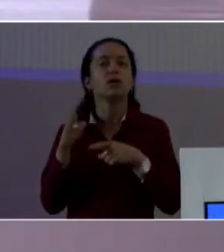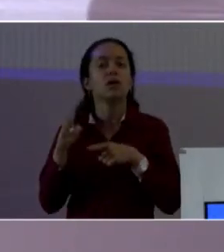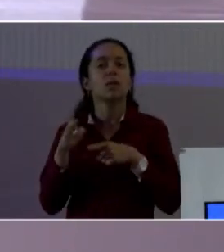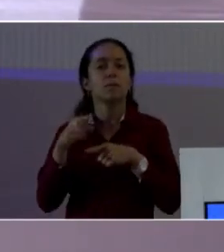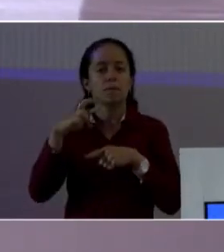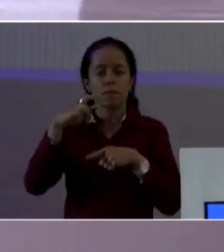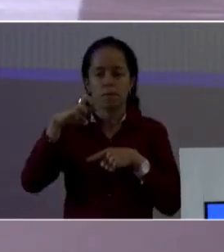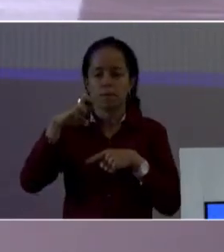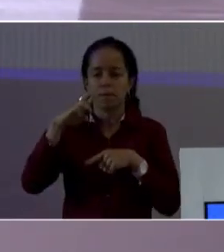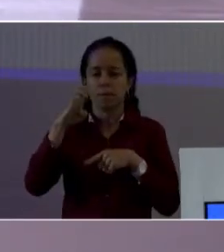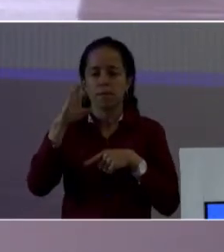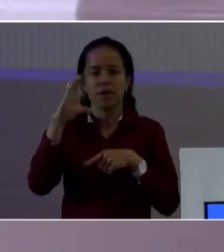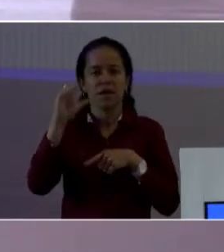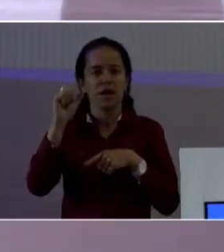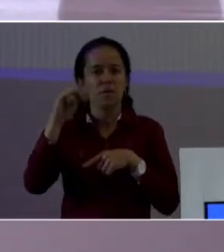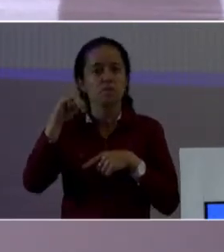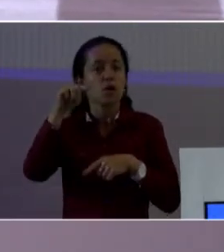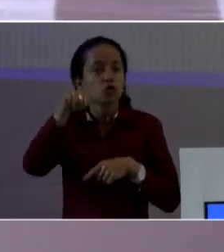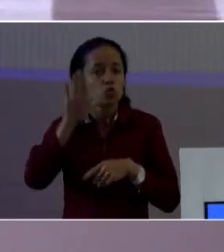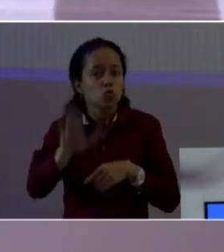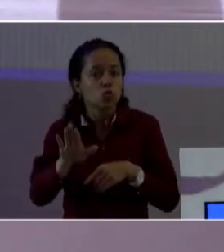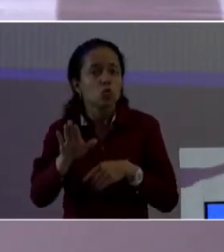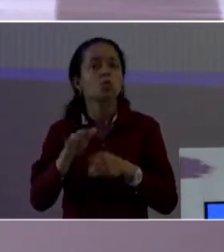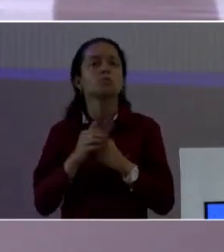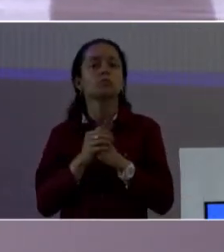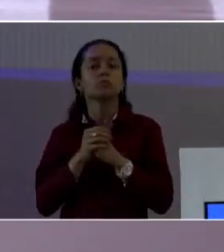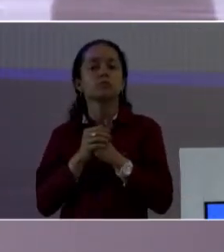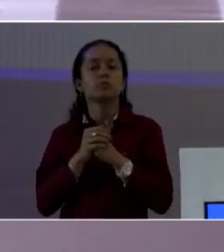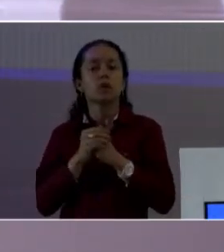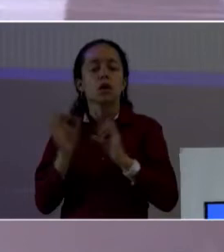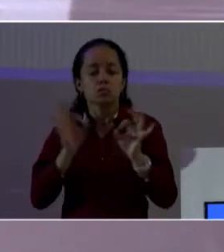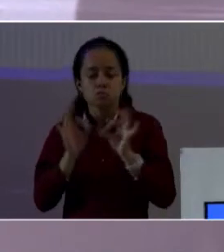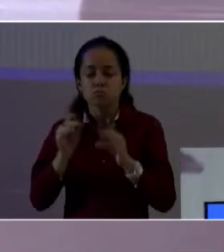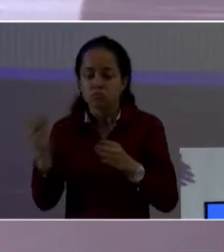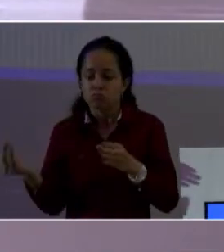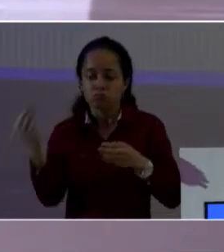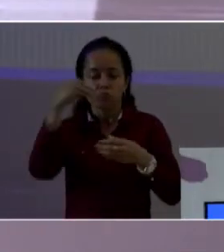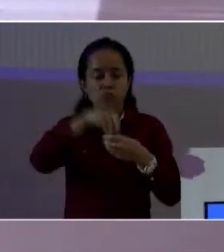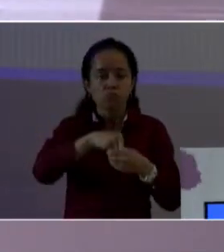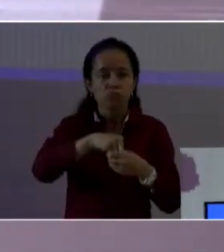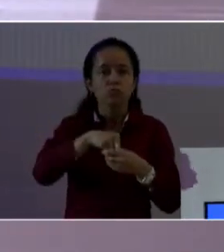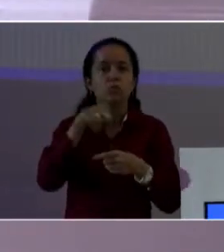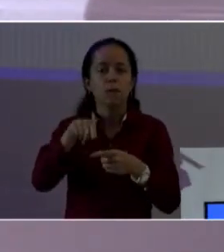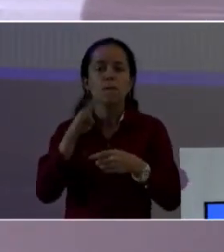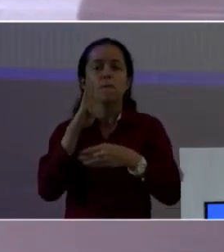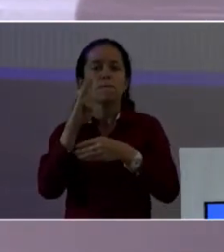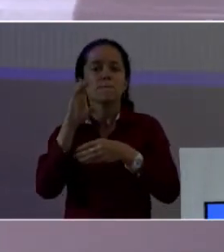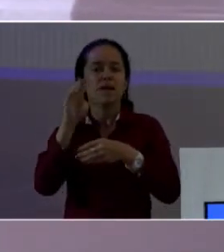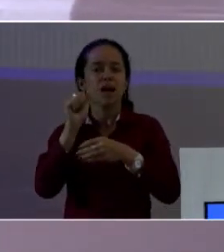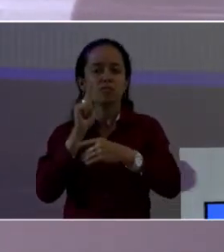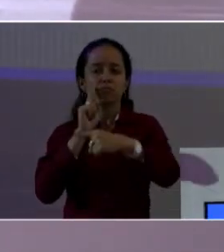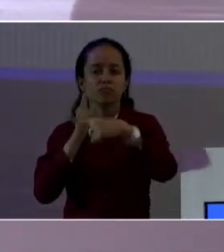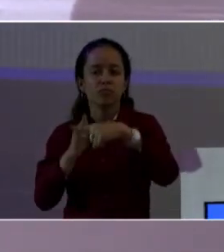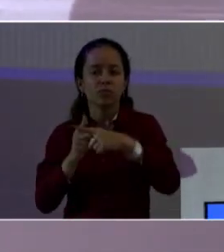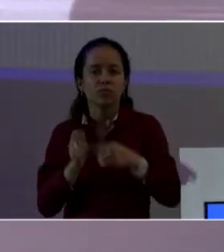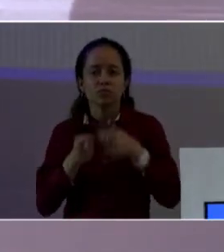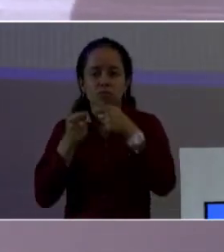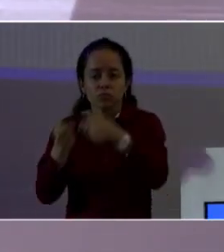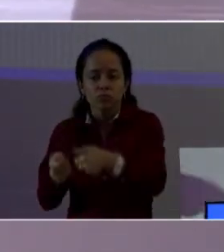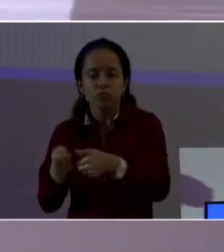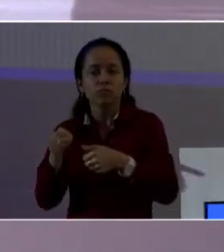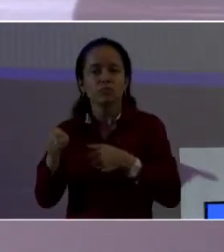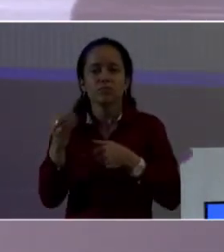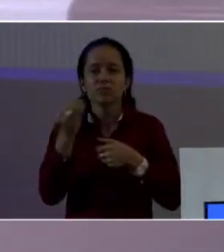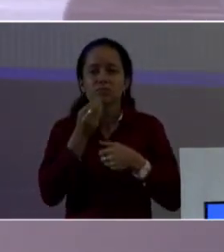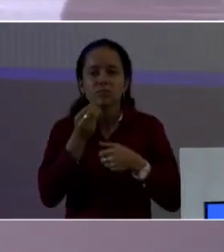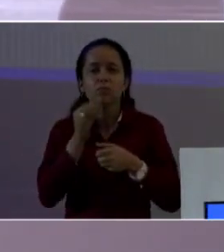Bretano. 4 personas hoy del proceso de reintegración y reintegración especial son becadas con un auxilio de manutención mensual